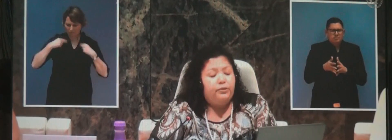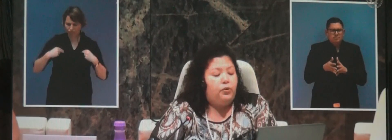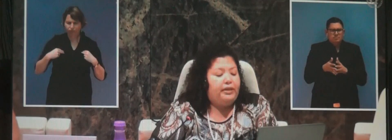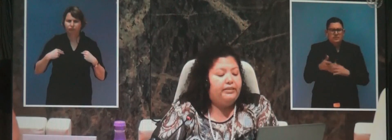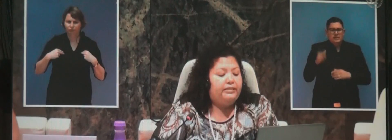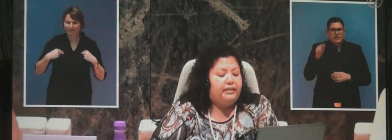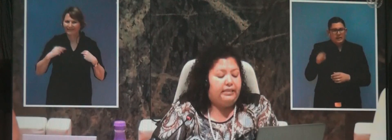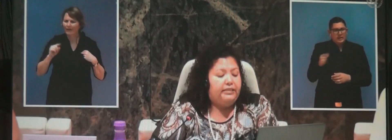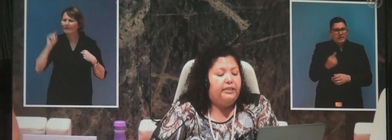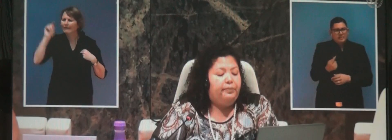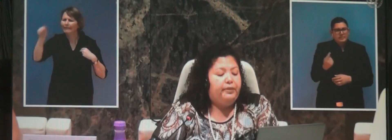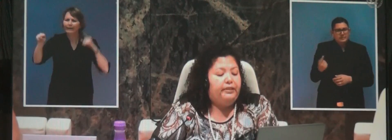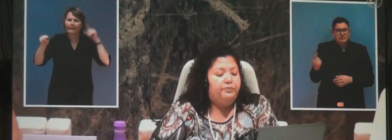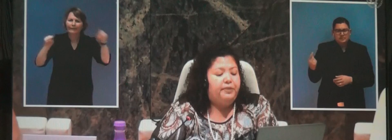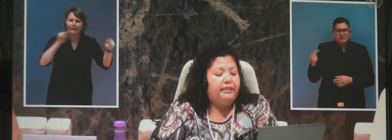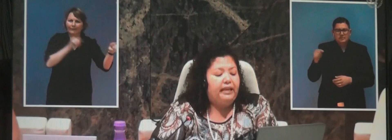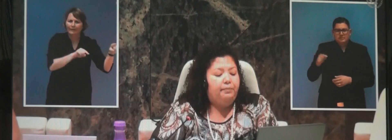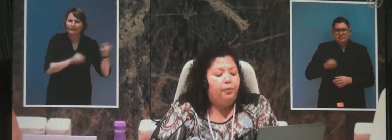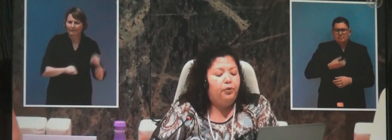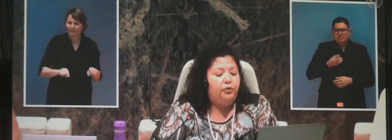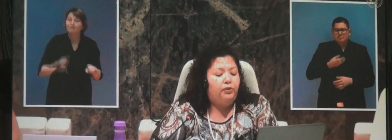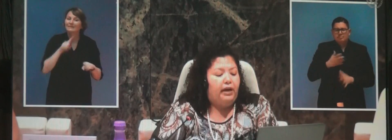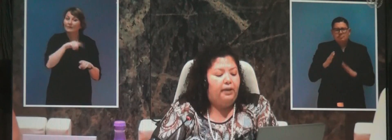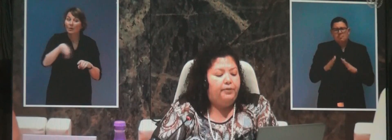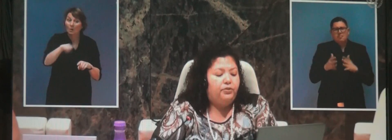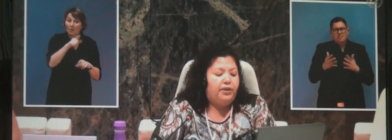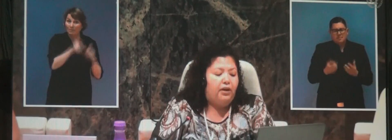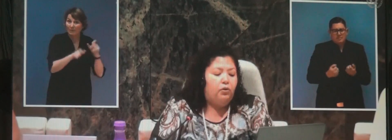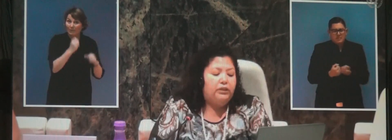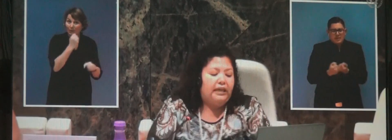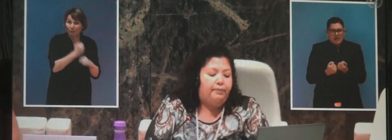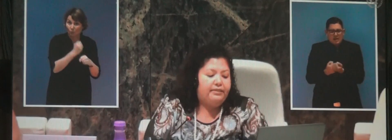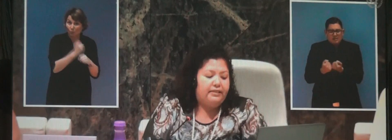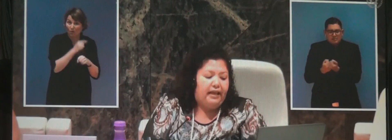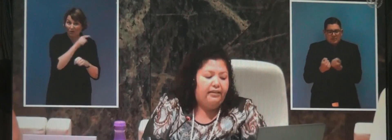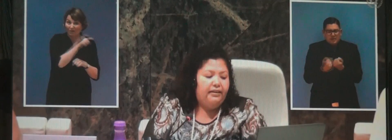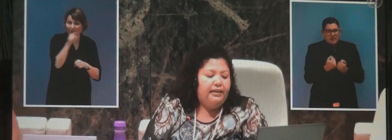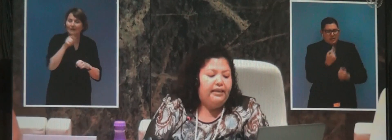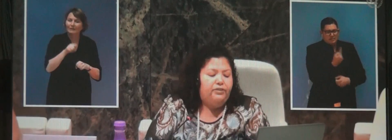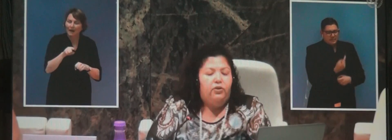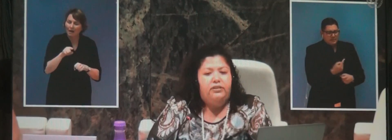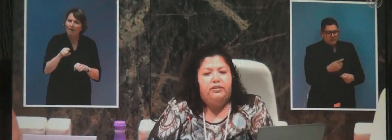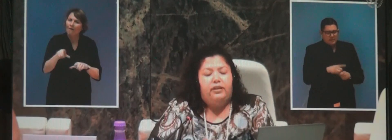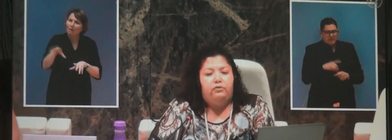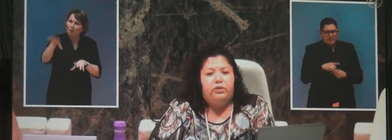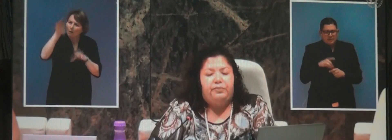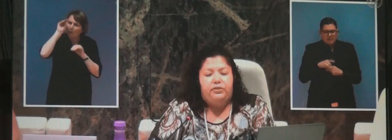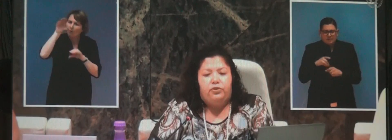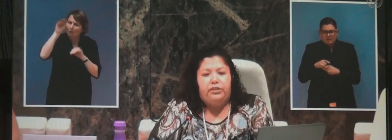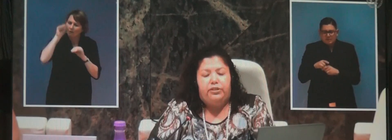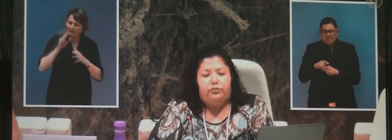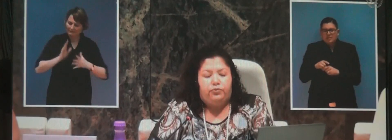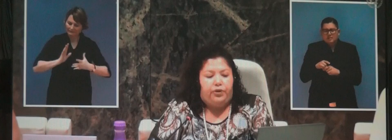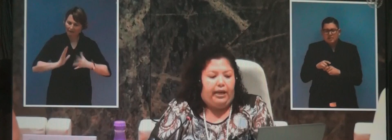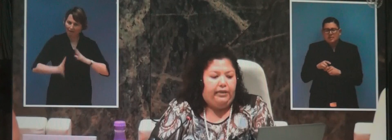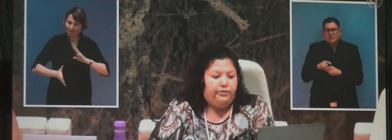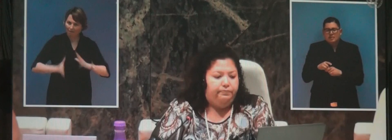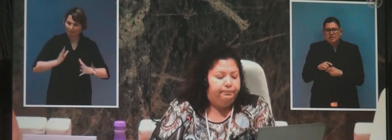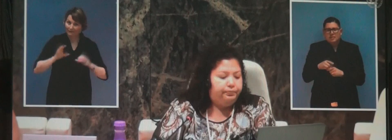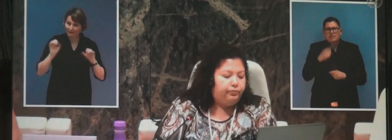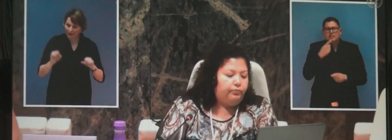Estas personas, estas intérpretes, brindan apoyo a las personas con discapacidad que solicitan los servicios